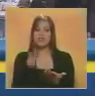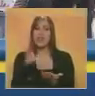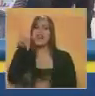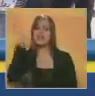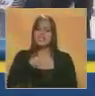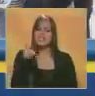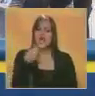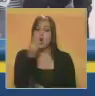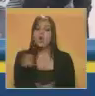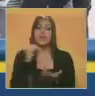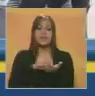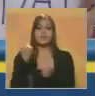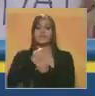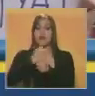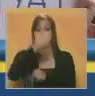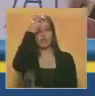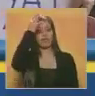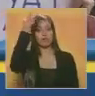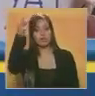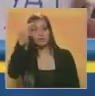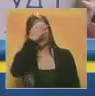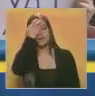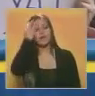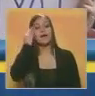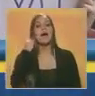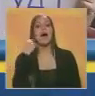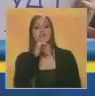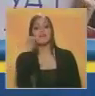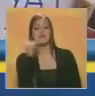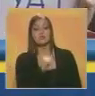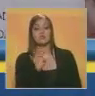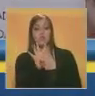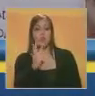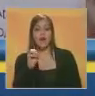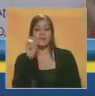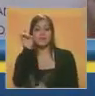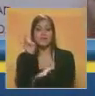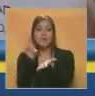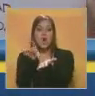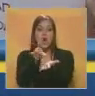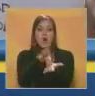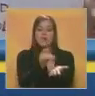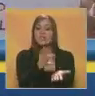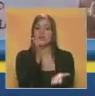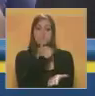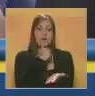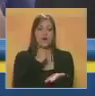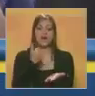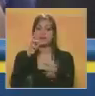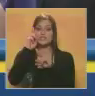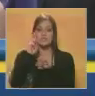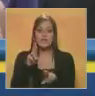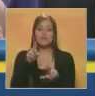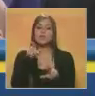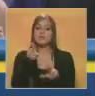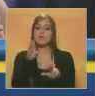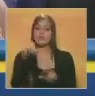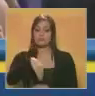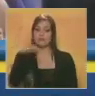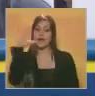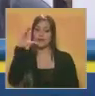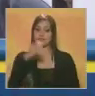solicitar la reincorporación a sus puestos de trabajo. Denunciaron que más de 40 despidos injustificados ha realizado esa institución bancaria en